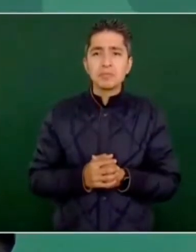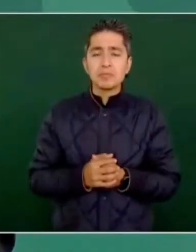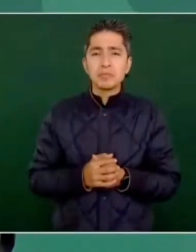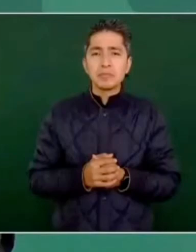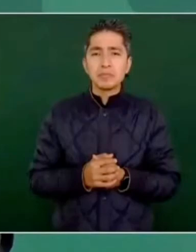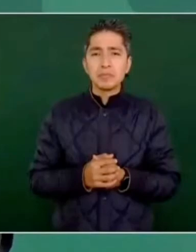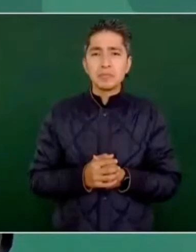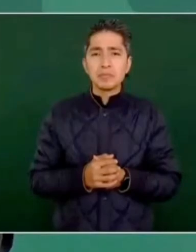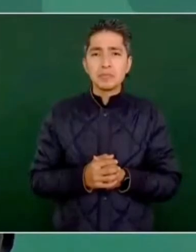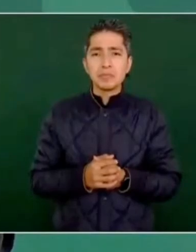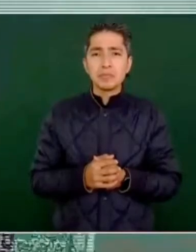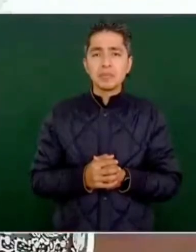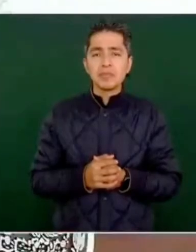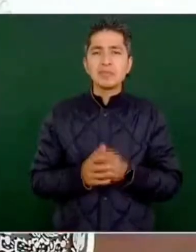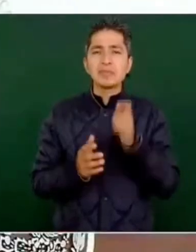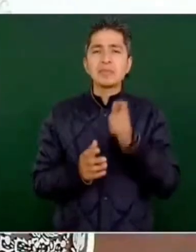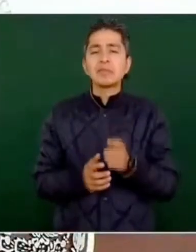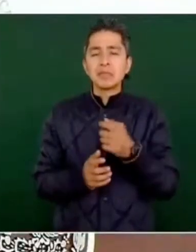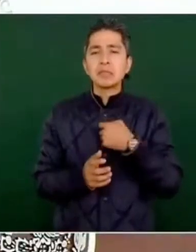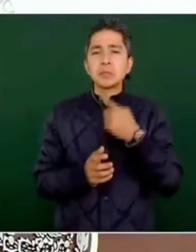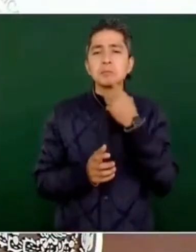de contar